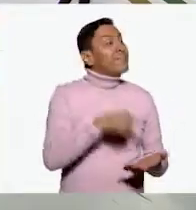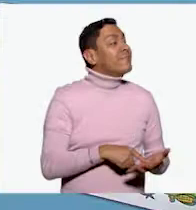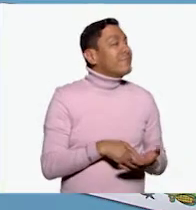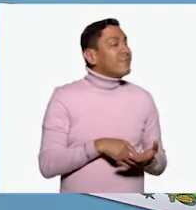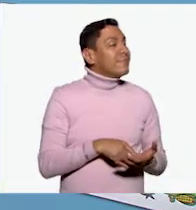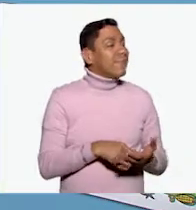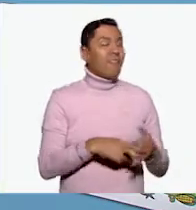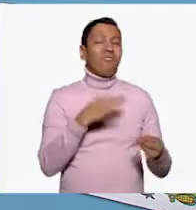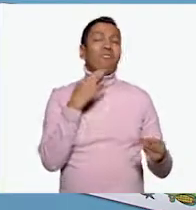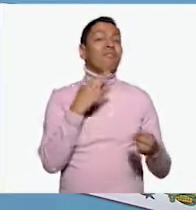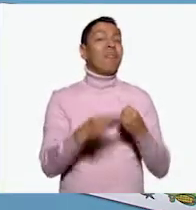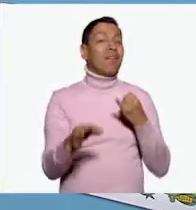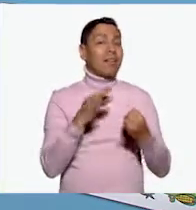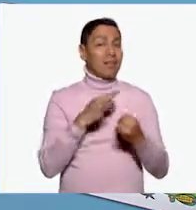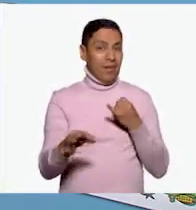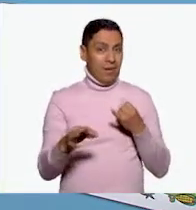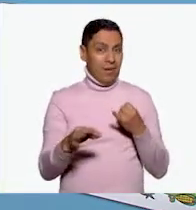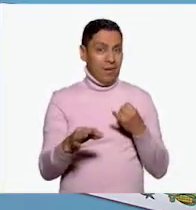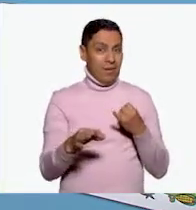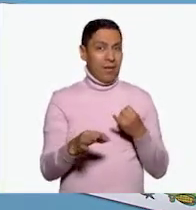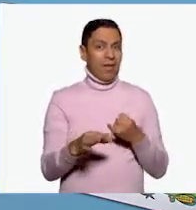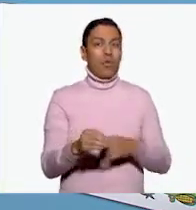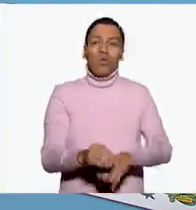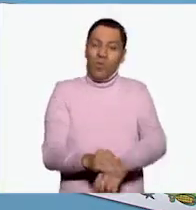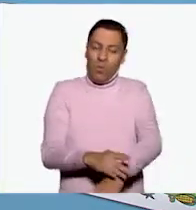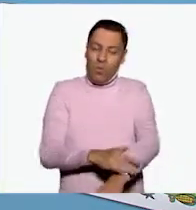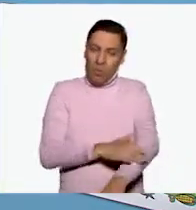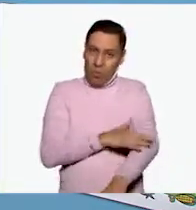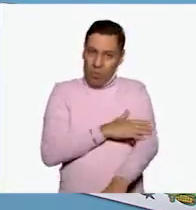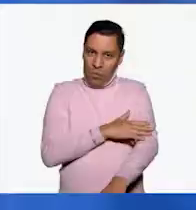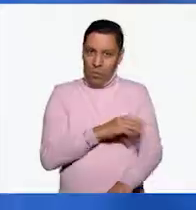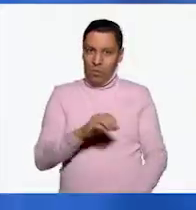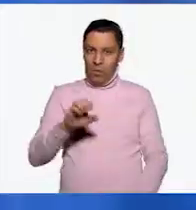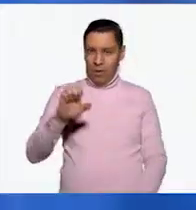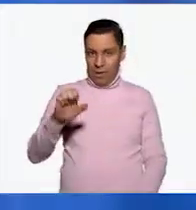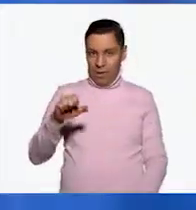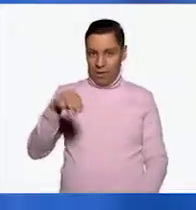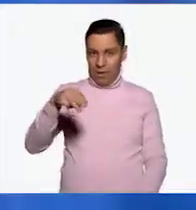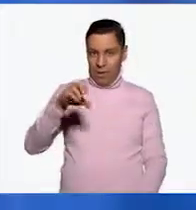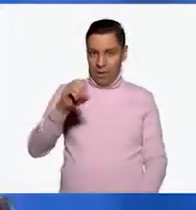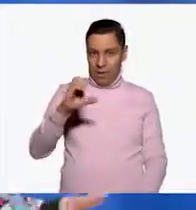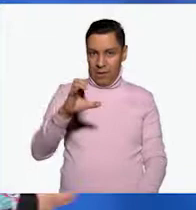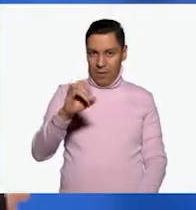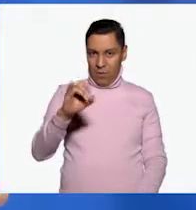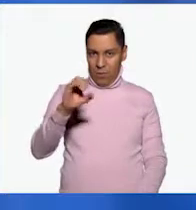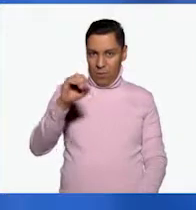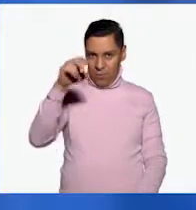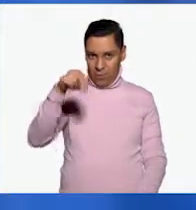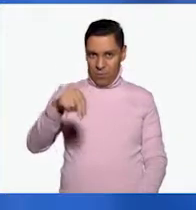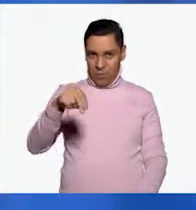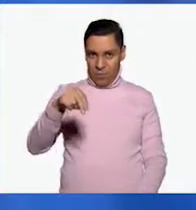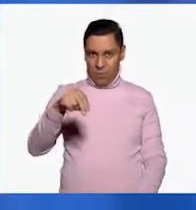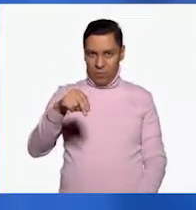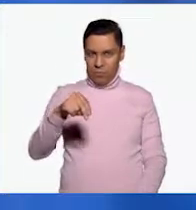una última emoción. A ver, ¿falta una? ¿Cuál? A